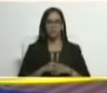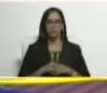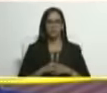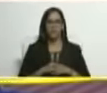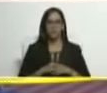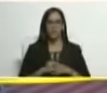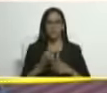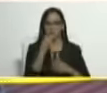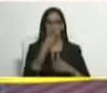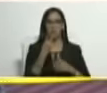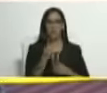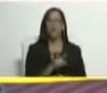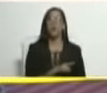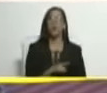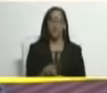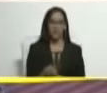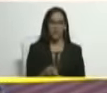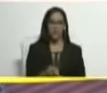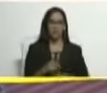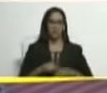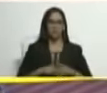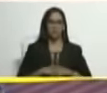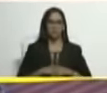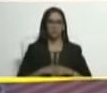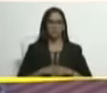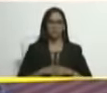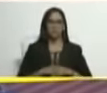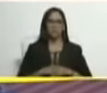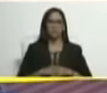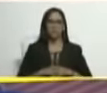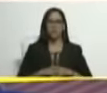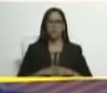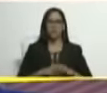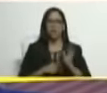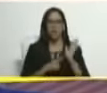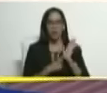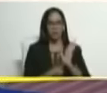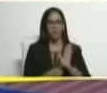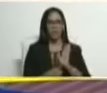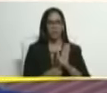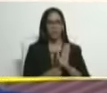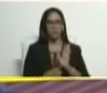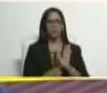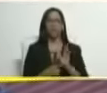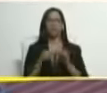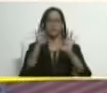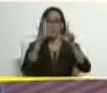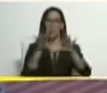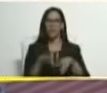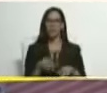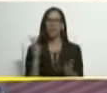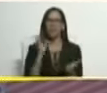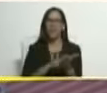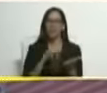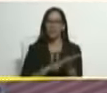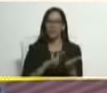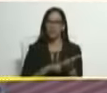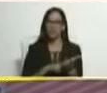se vio obligado a mostrar los documentos de la verdad.